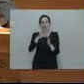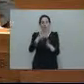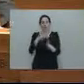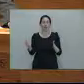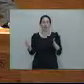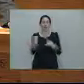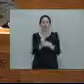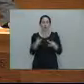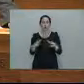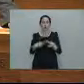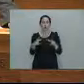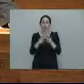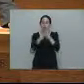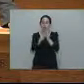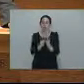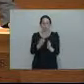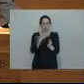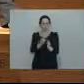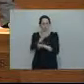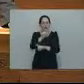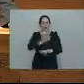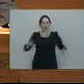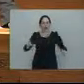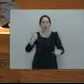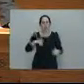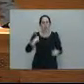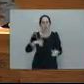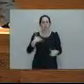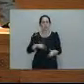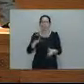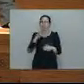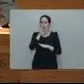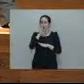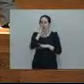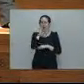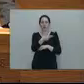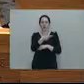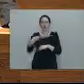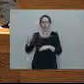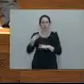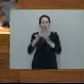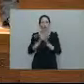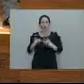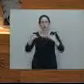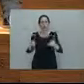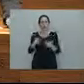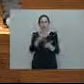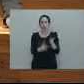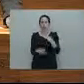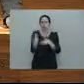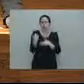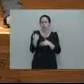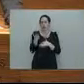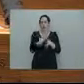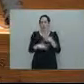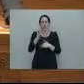cuya elaboración ha sido anunciada y fue instada, además, por medio de una resolución de esta Cámara del pasado 7 de